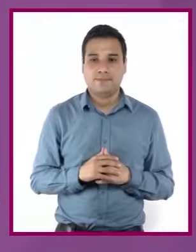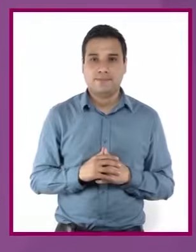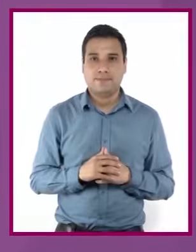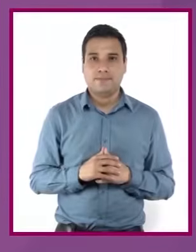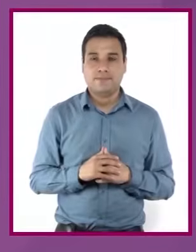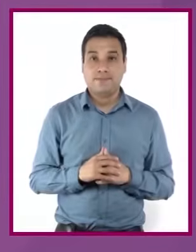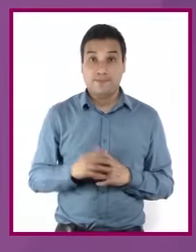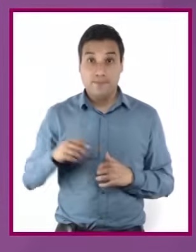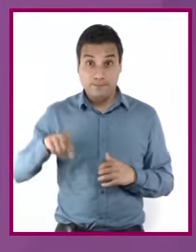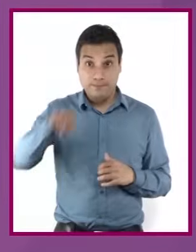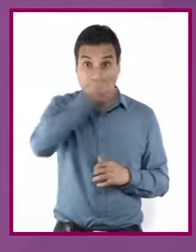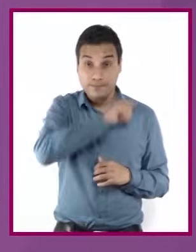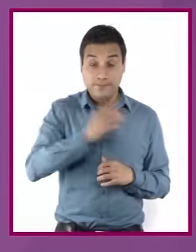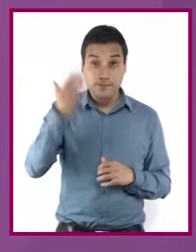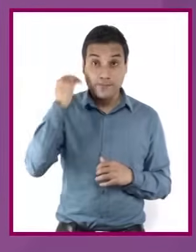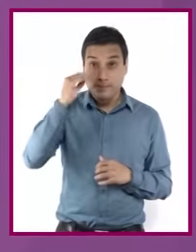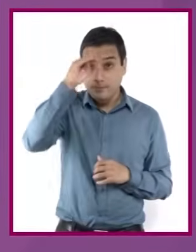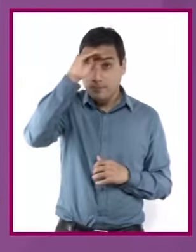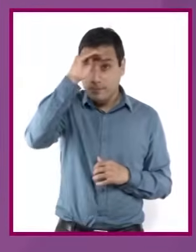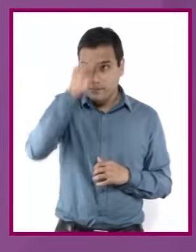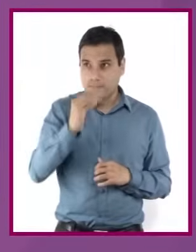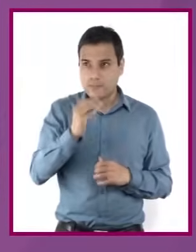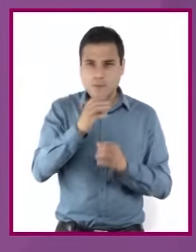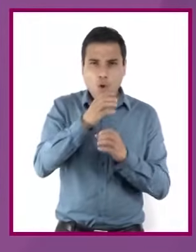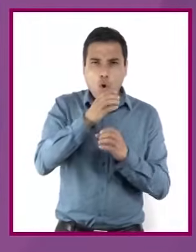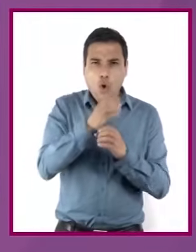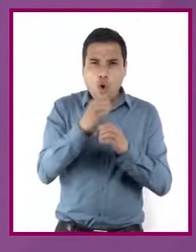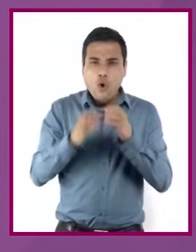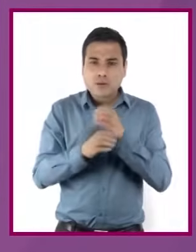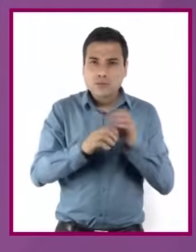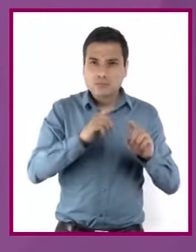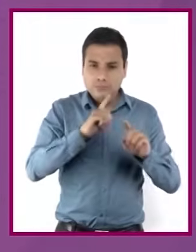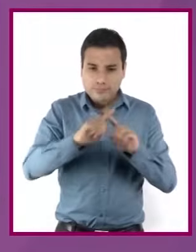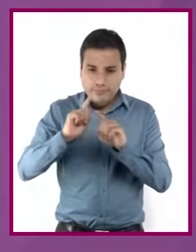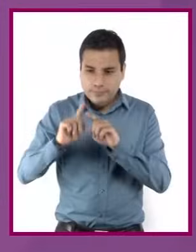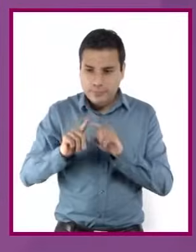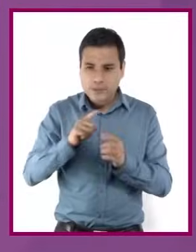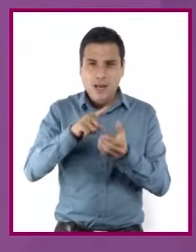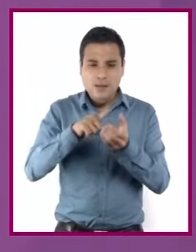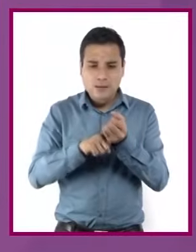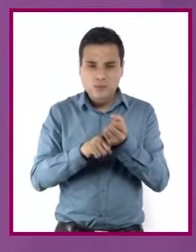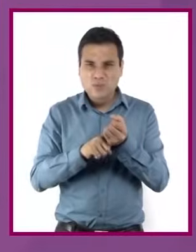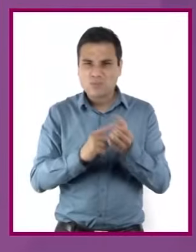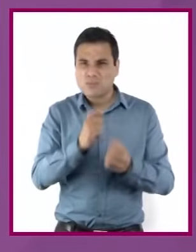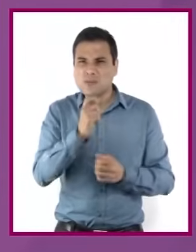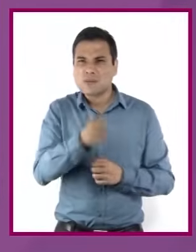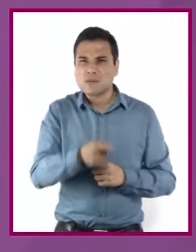¿Te has preguntado de qué está hecho todo lo que nos rodea?